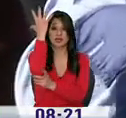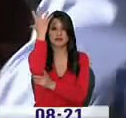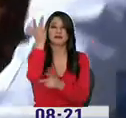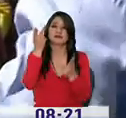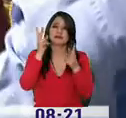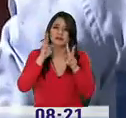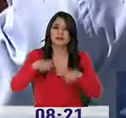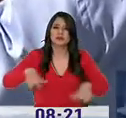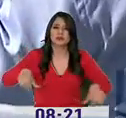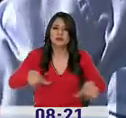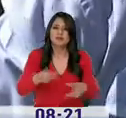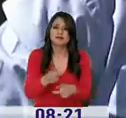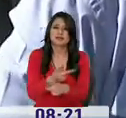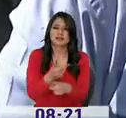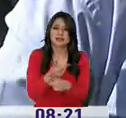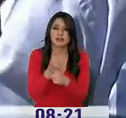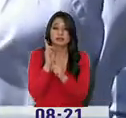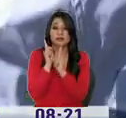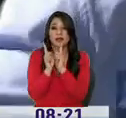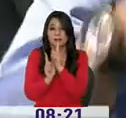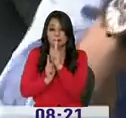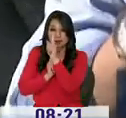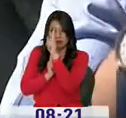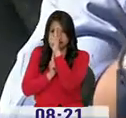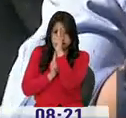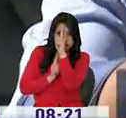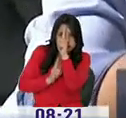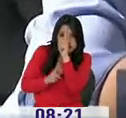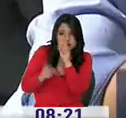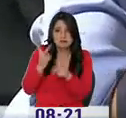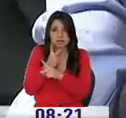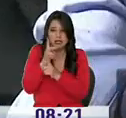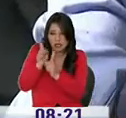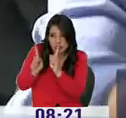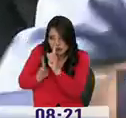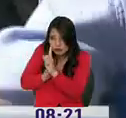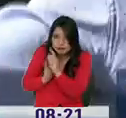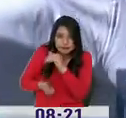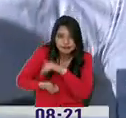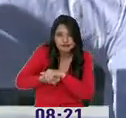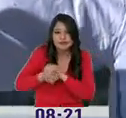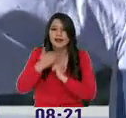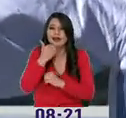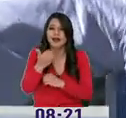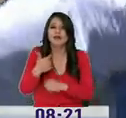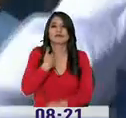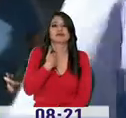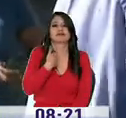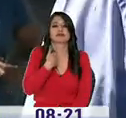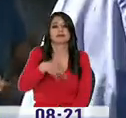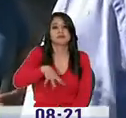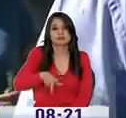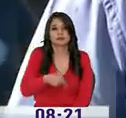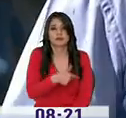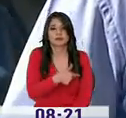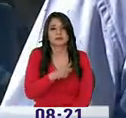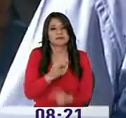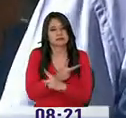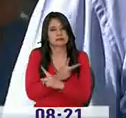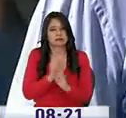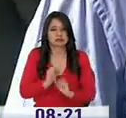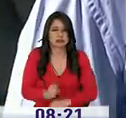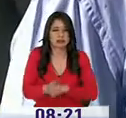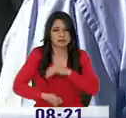una zona de peligro tapan la la delincuencia utiliza los los árboles en este lado para delinquir